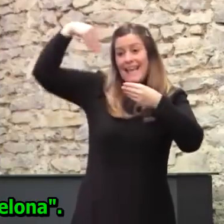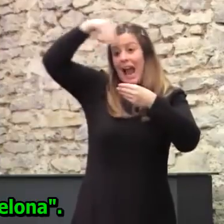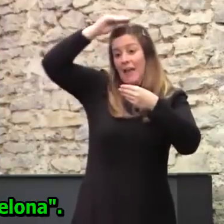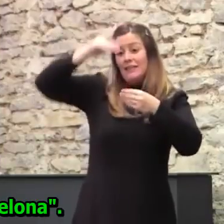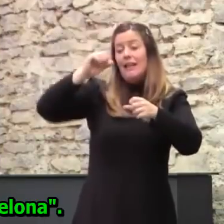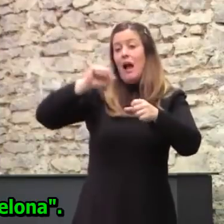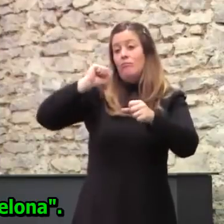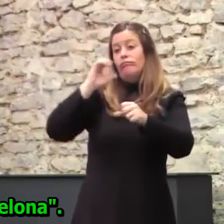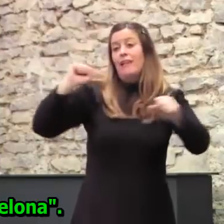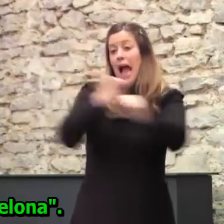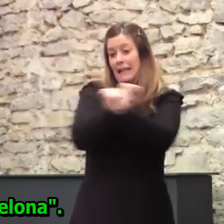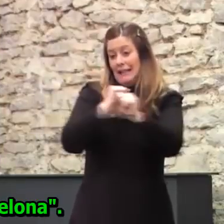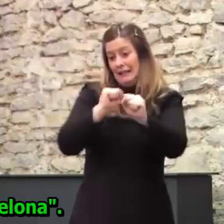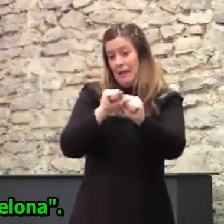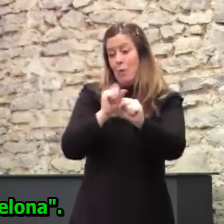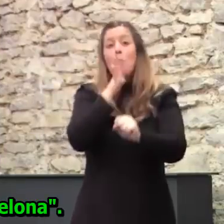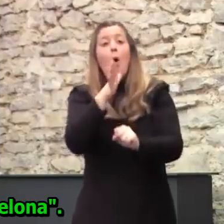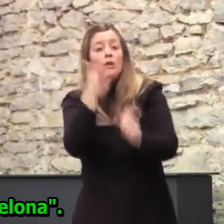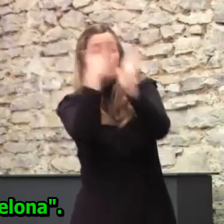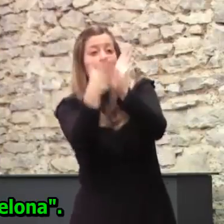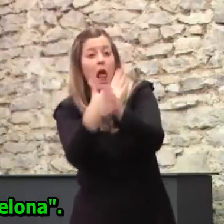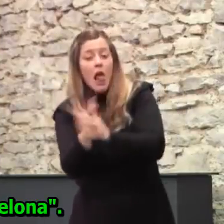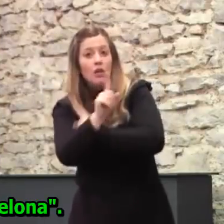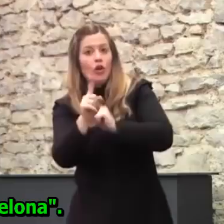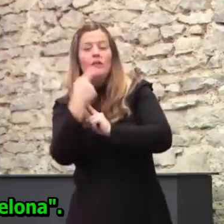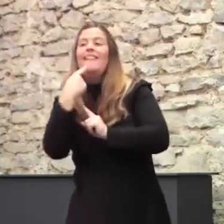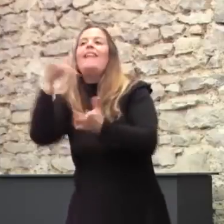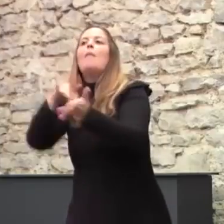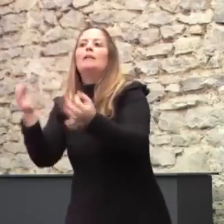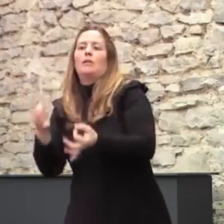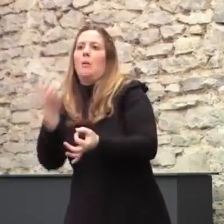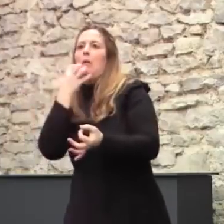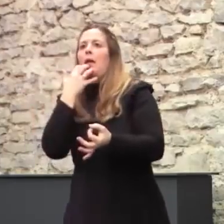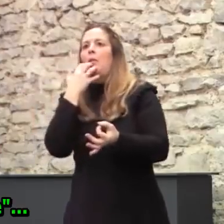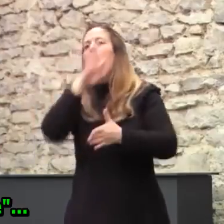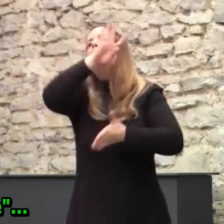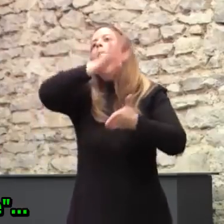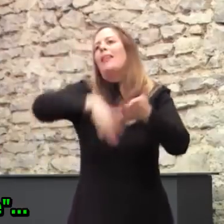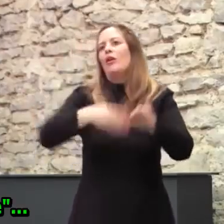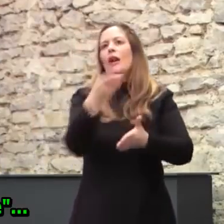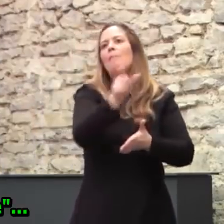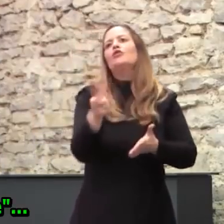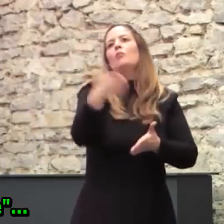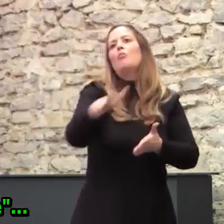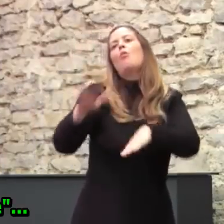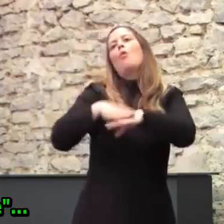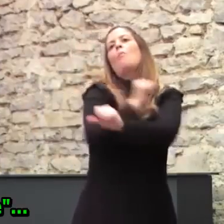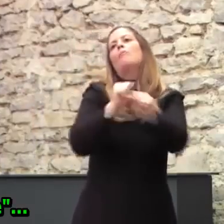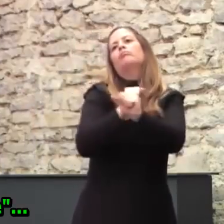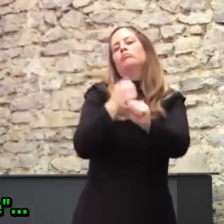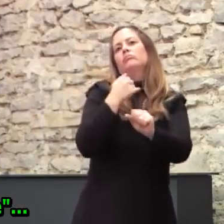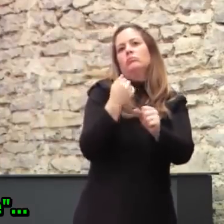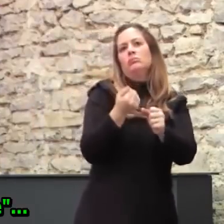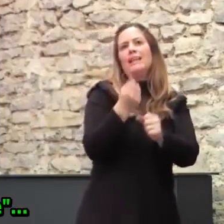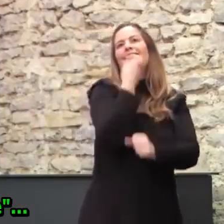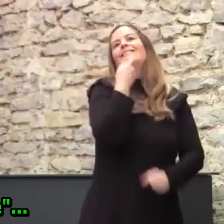explica lo que ha ocurrido, ¿no? Por ejemplo, tantos muertos en un atentado en Barcelona. Punto. No se dice, el yihadista estaba emocionado,